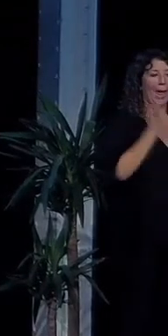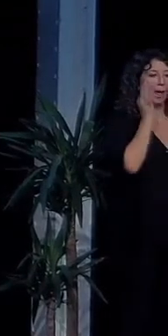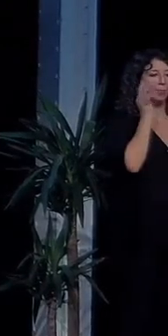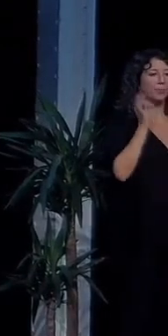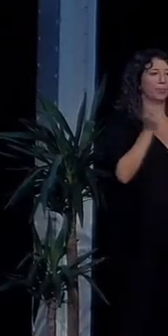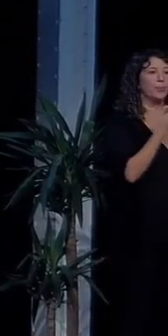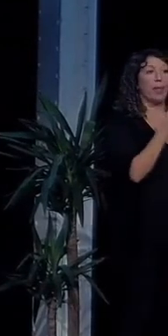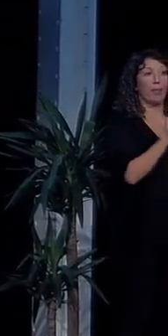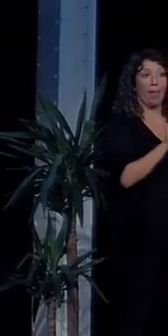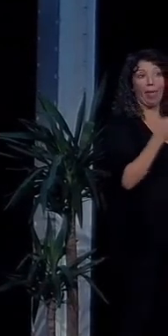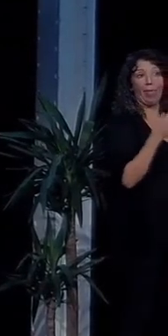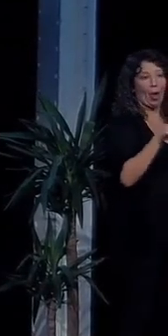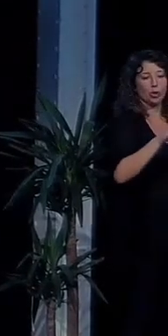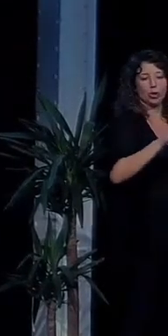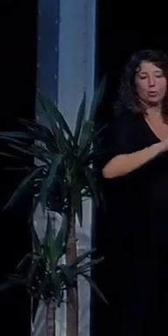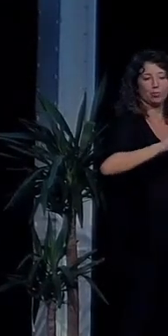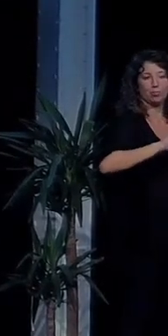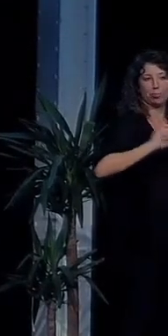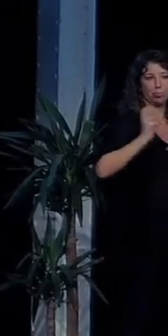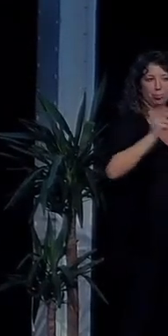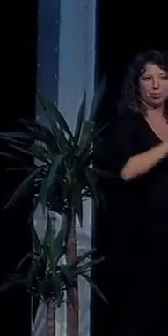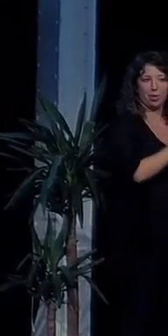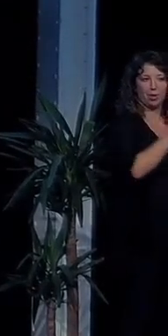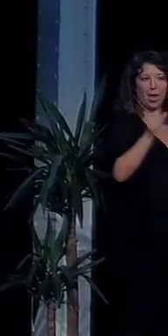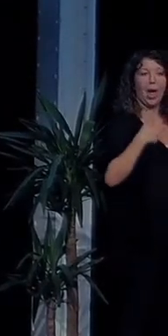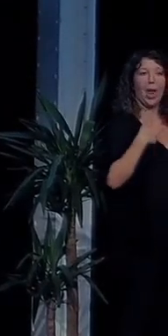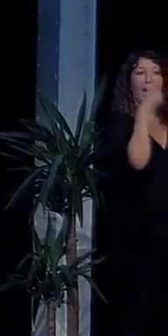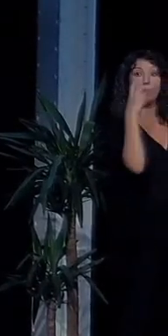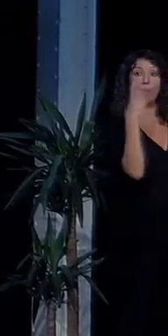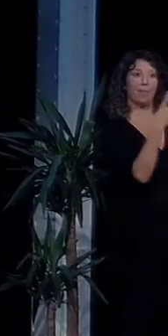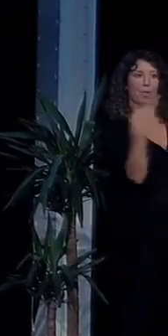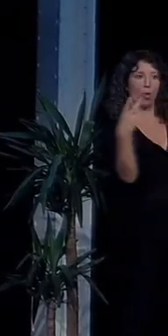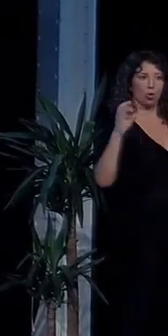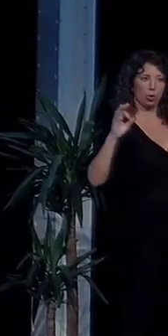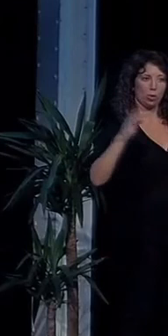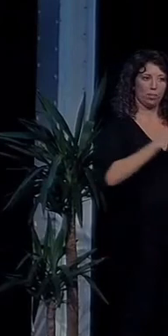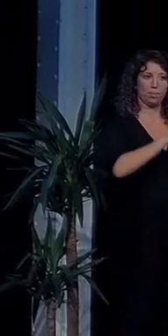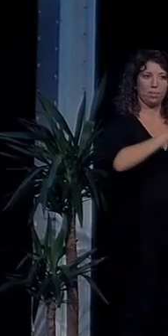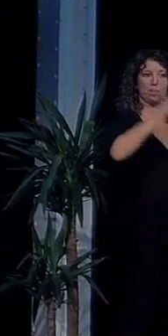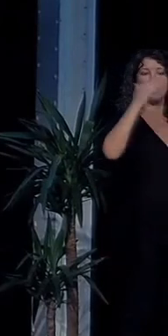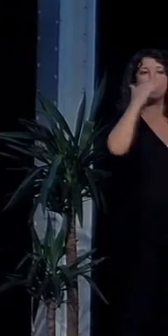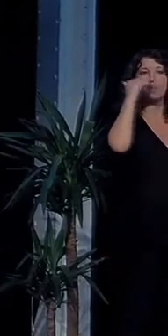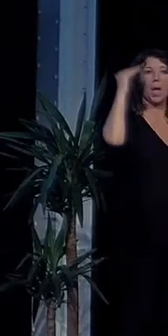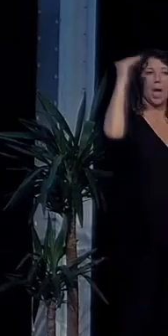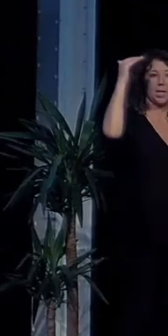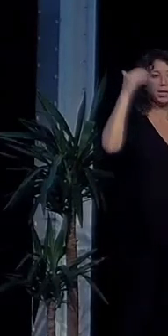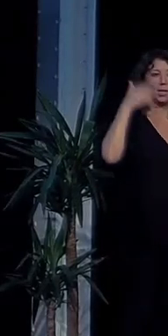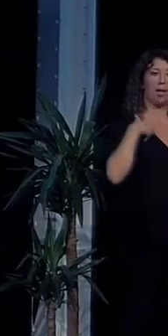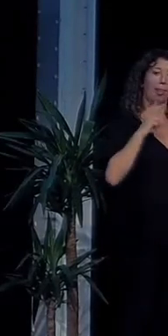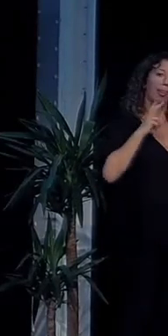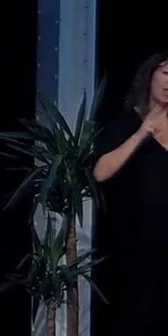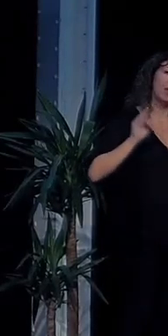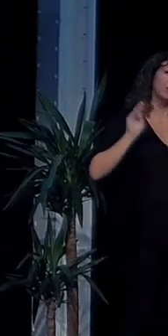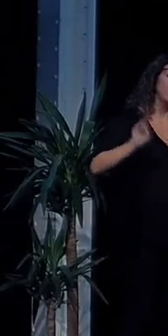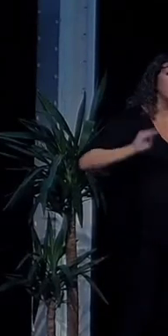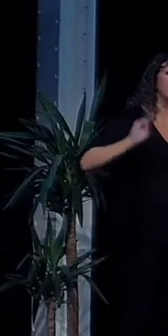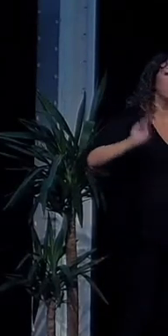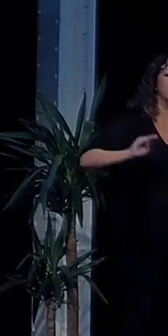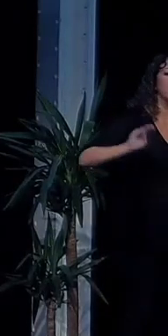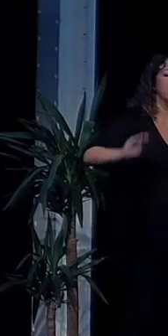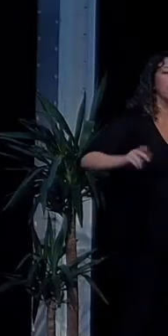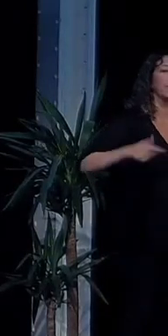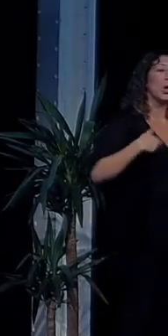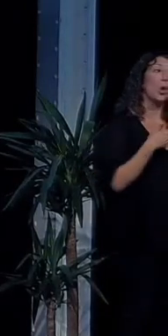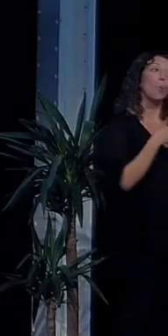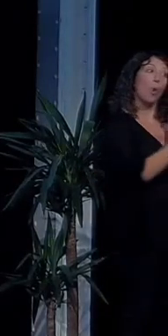pasado por los 17, 18, empezar a salir, ahora tiene 22, ya es mucho más mayor, ya no le digo, pero claro, ¿cómo le dices a una